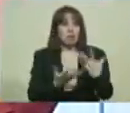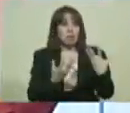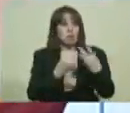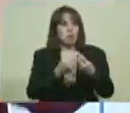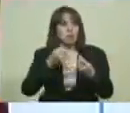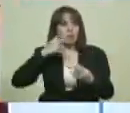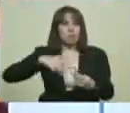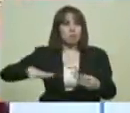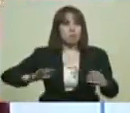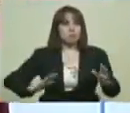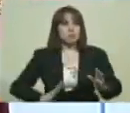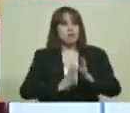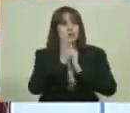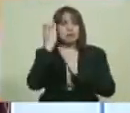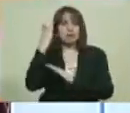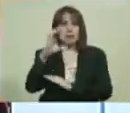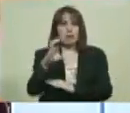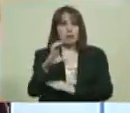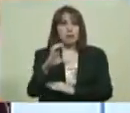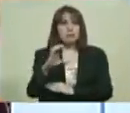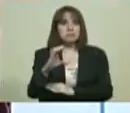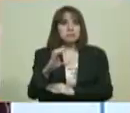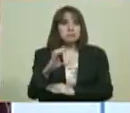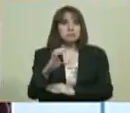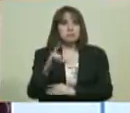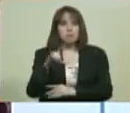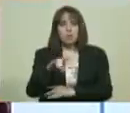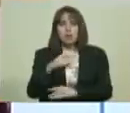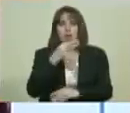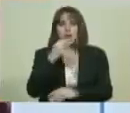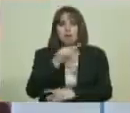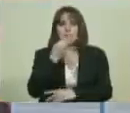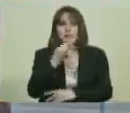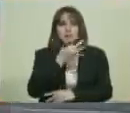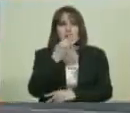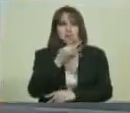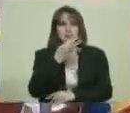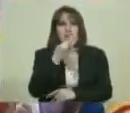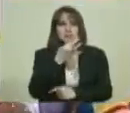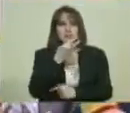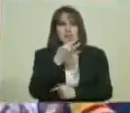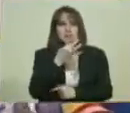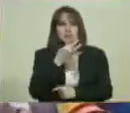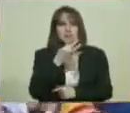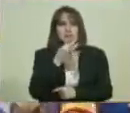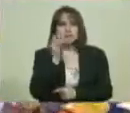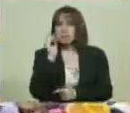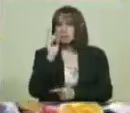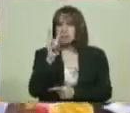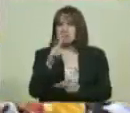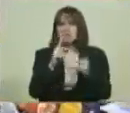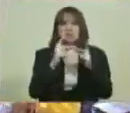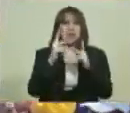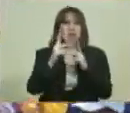San Carlos, fue un lunes, San Carlos, un lunes en la tarde, no se le veía el final,